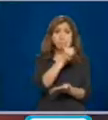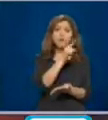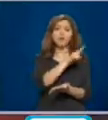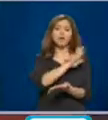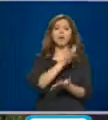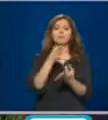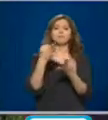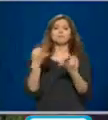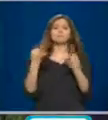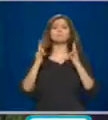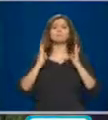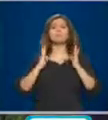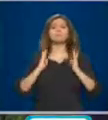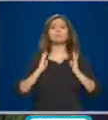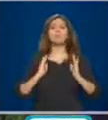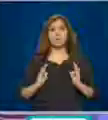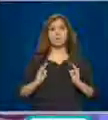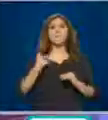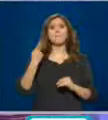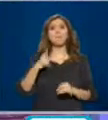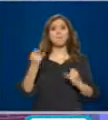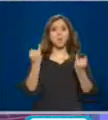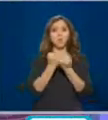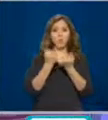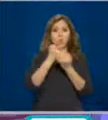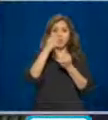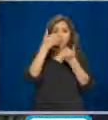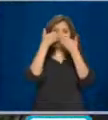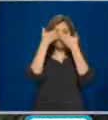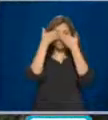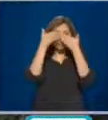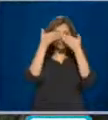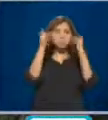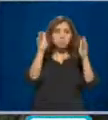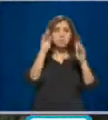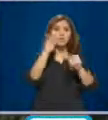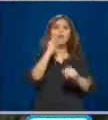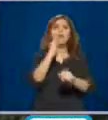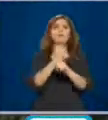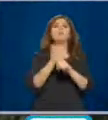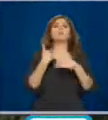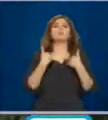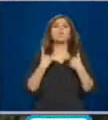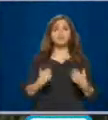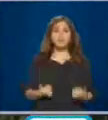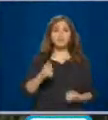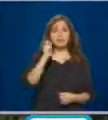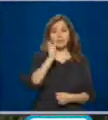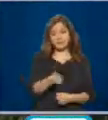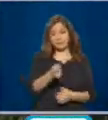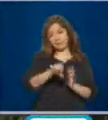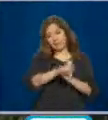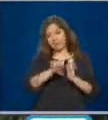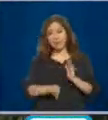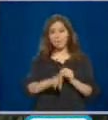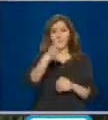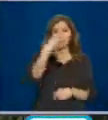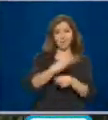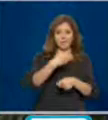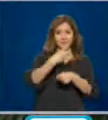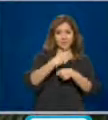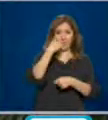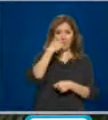Sagitario, pero también te va a aclarar tu visión, tu tercer ojo de la visión.